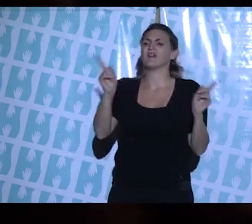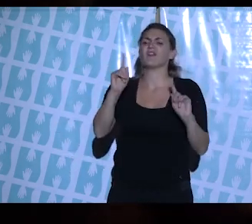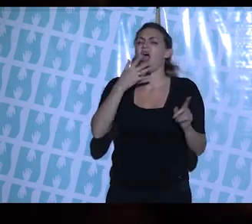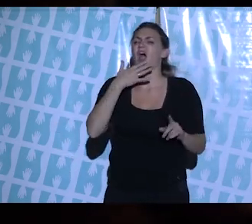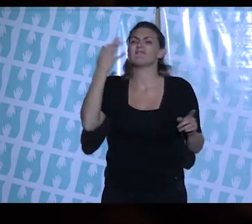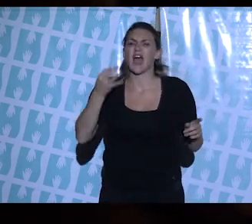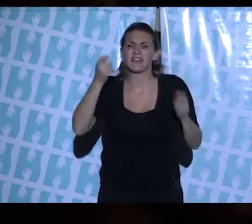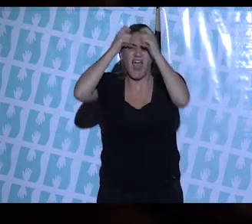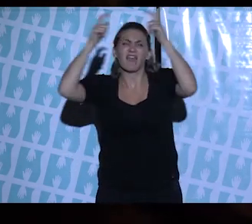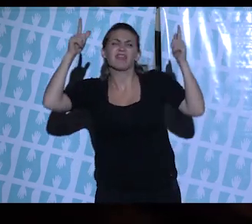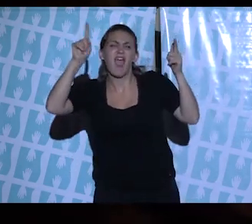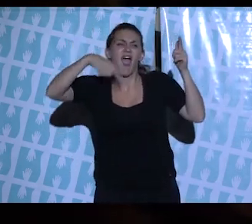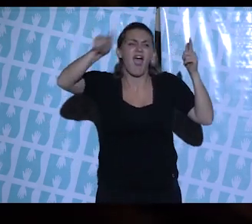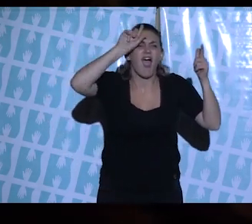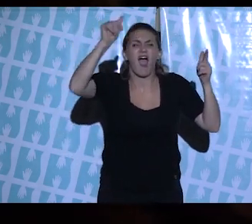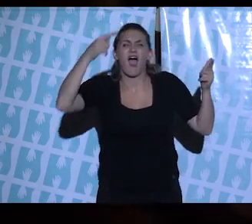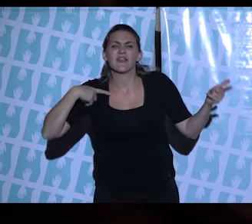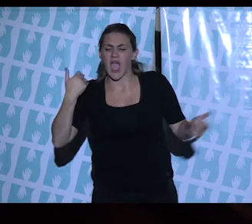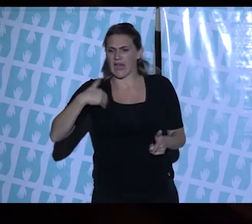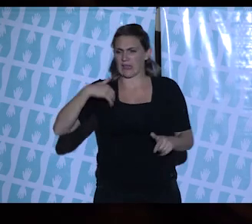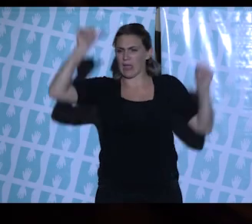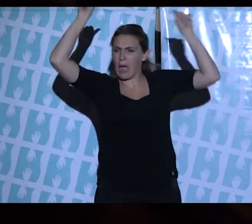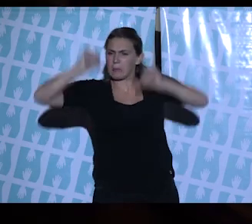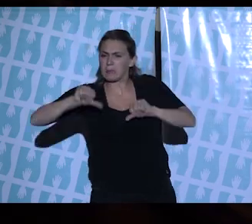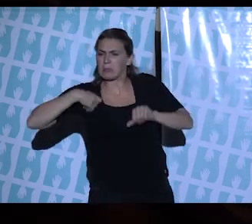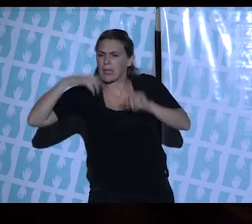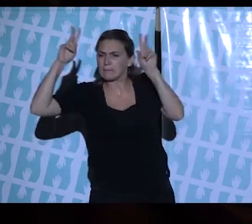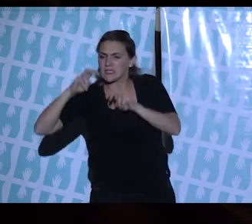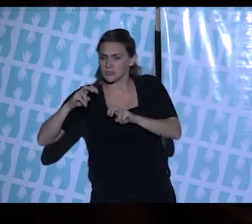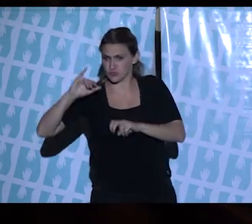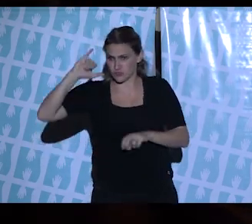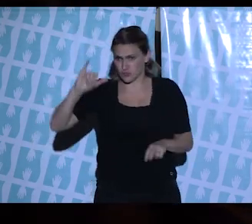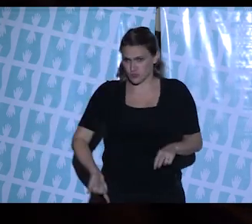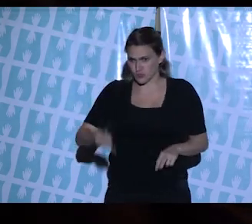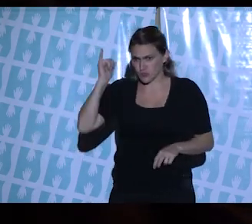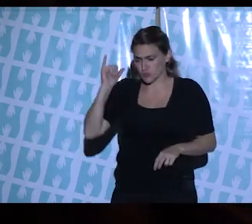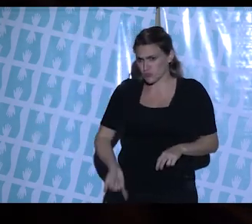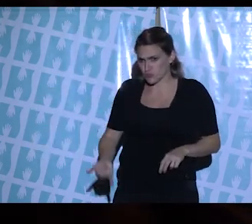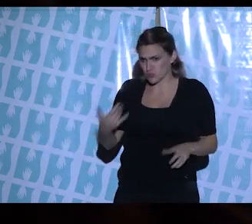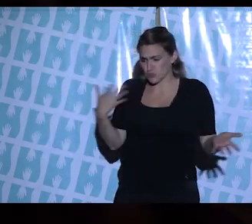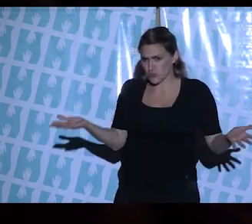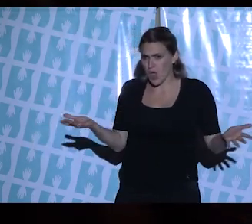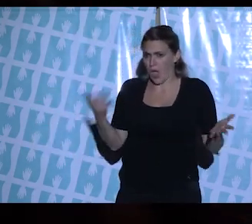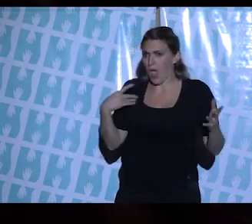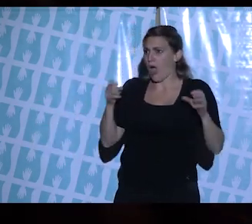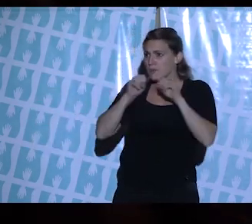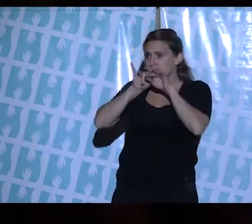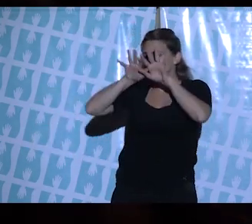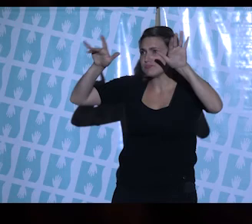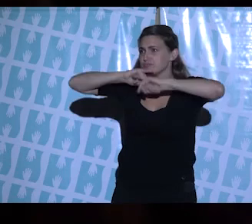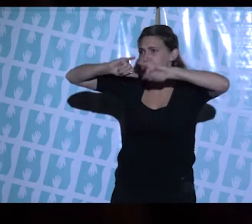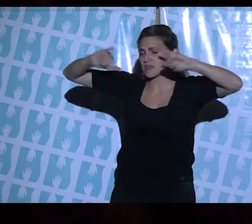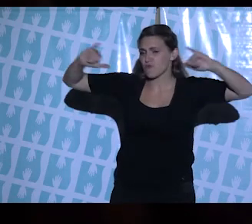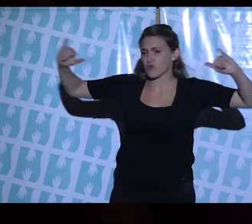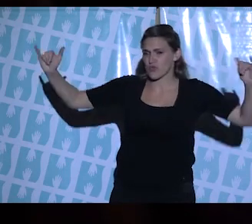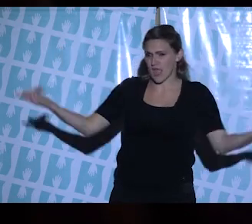investigación y que la Argentina no contribuye con conocimiento al mundo. Sí contribuimos con conocimiento. Entonces, ya